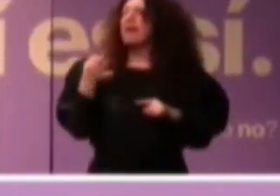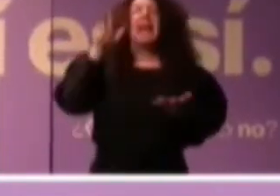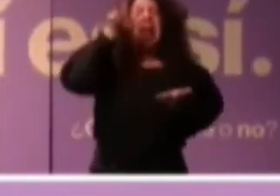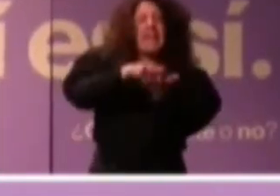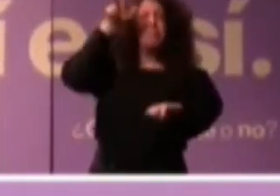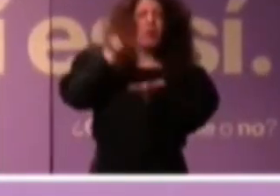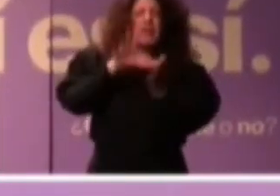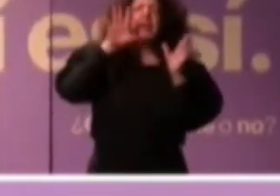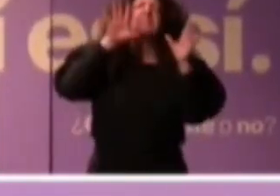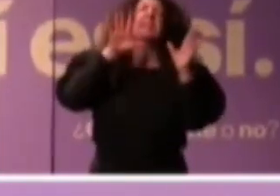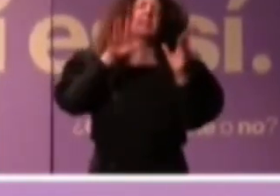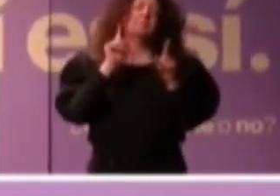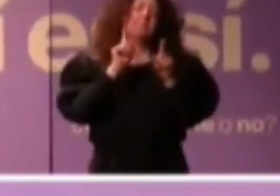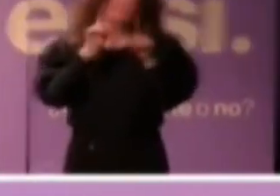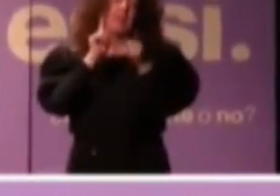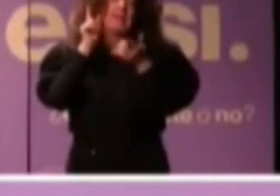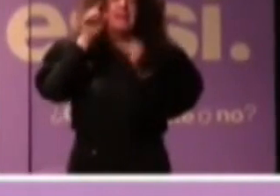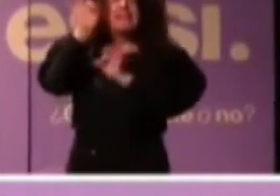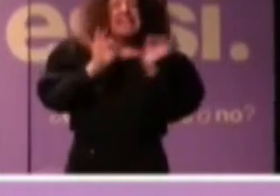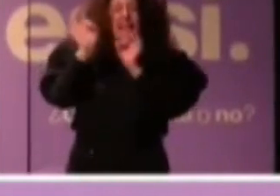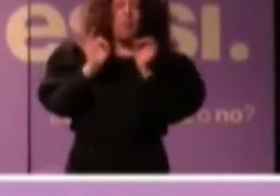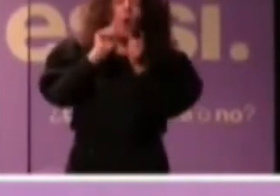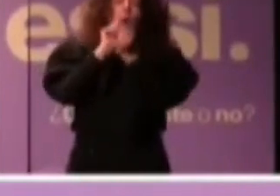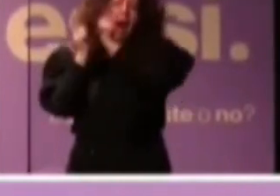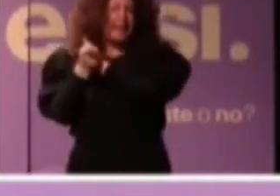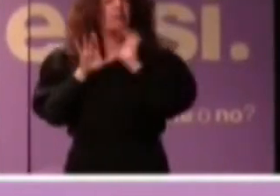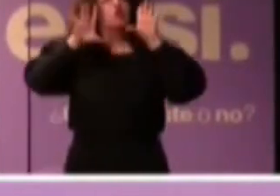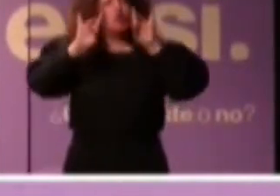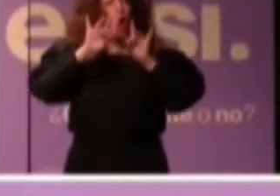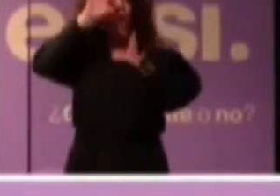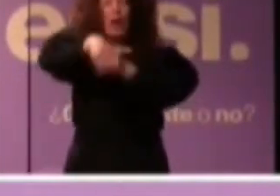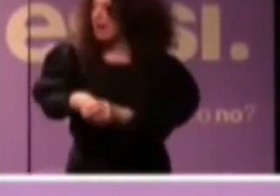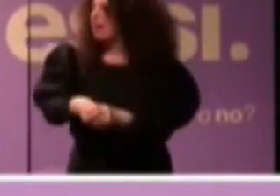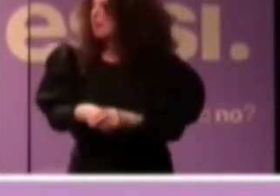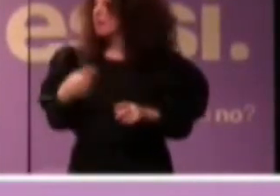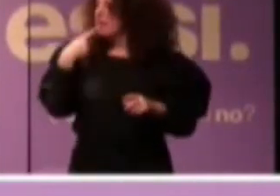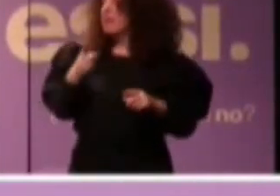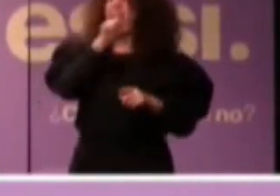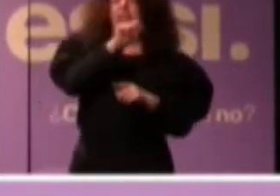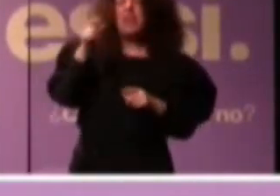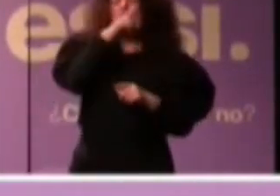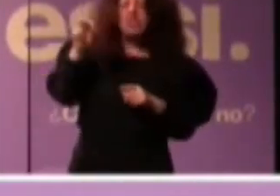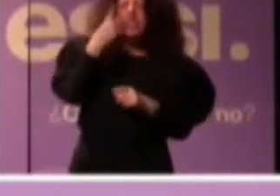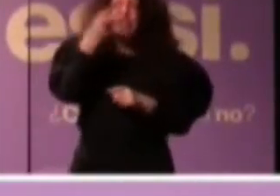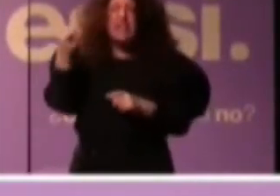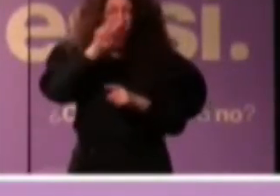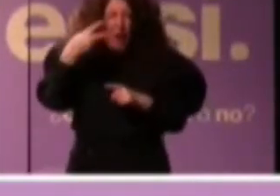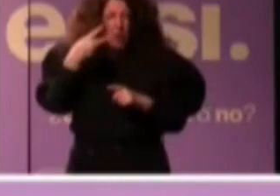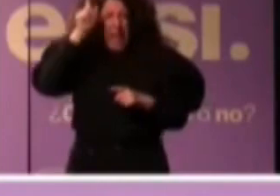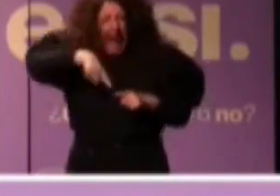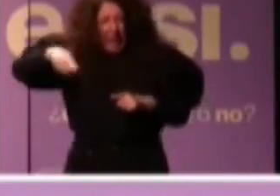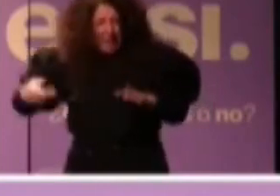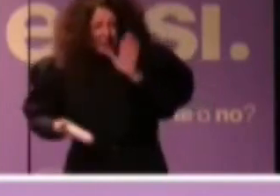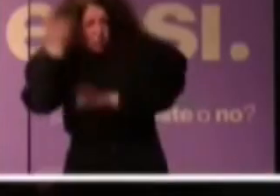a tipo variable, que es indecente que le estén subiendo las cuotas 100, 200, 300 euros al mes a nuestra gente